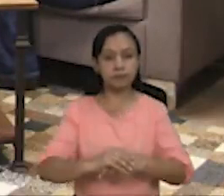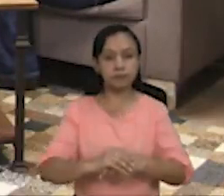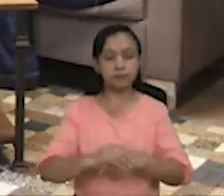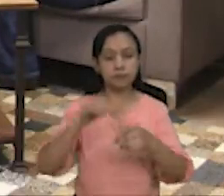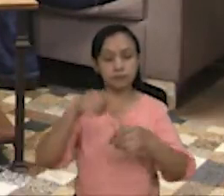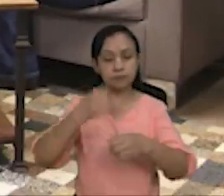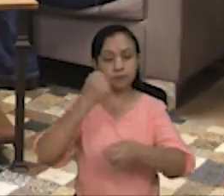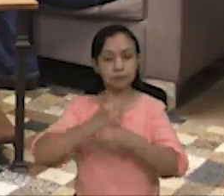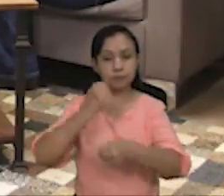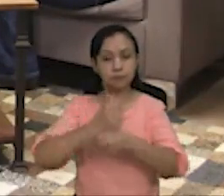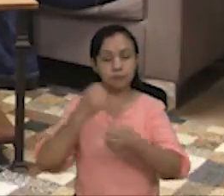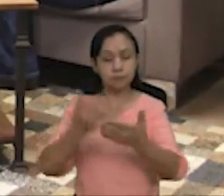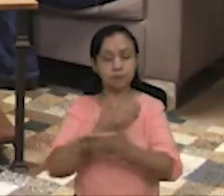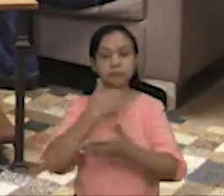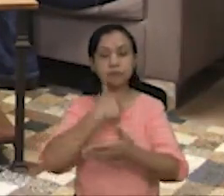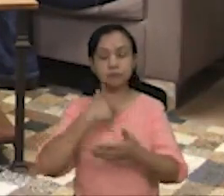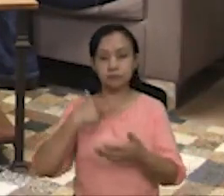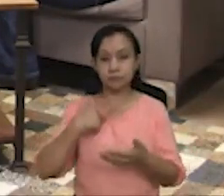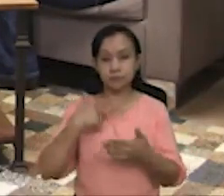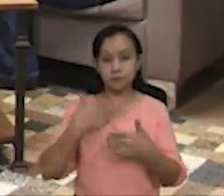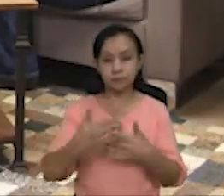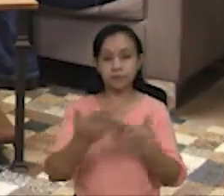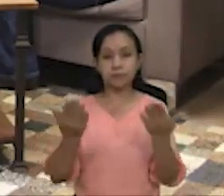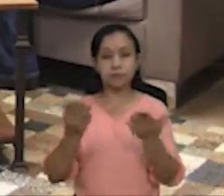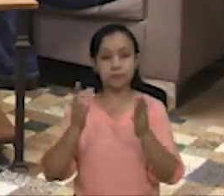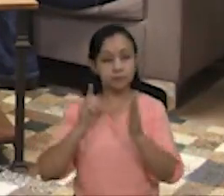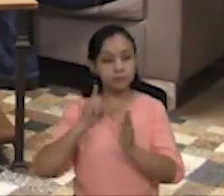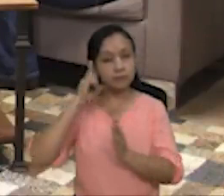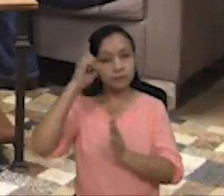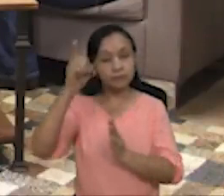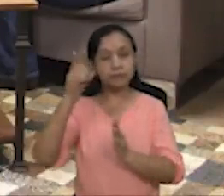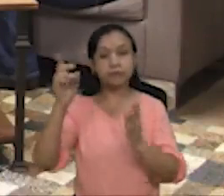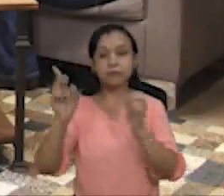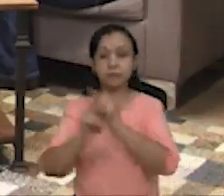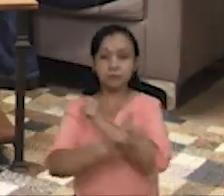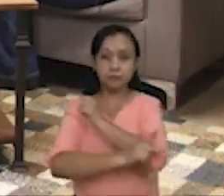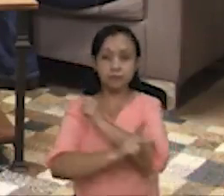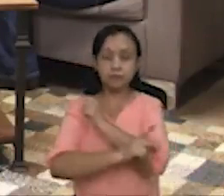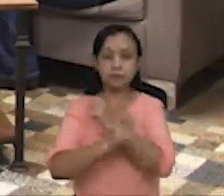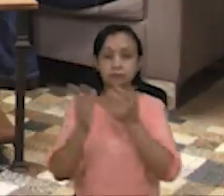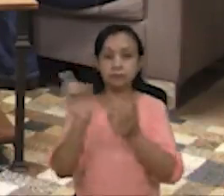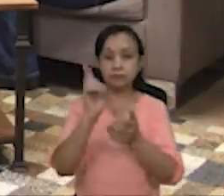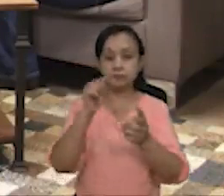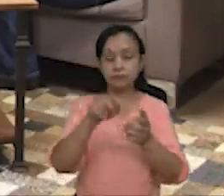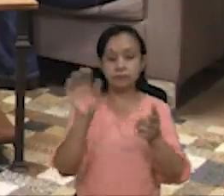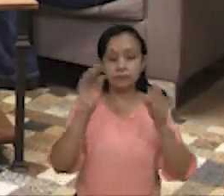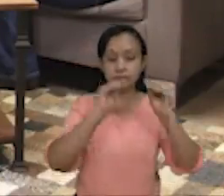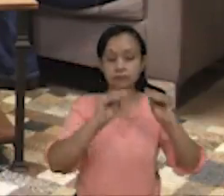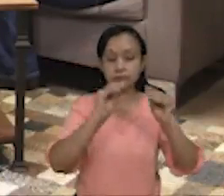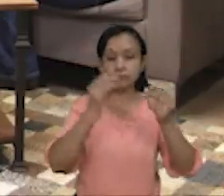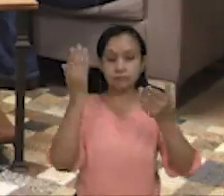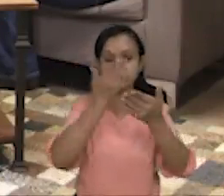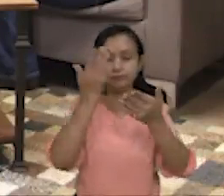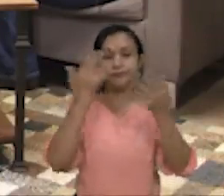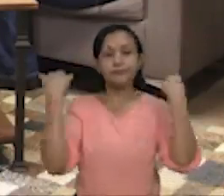en esta labor de construcción, de desarrollo de un país, desde esta formación de profesionales